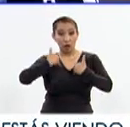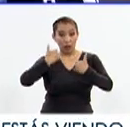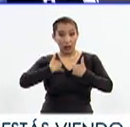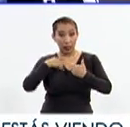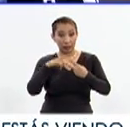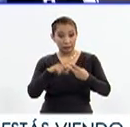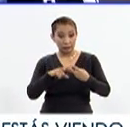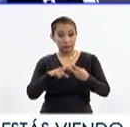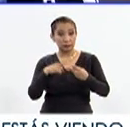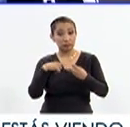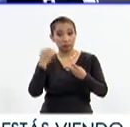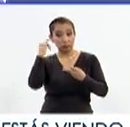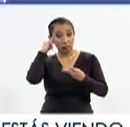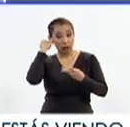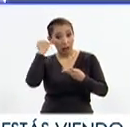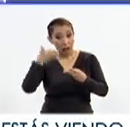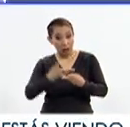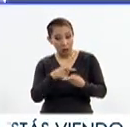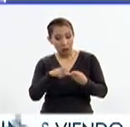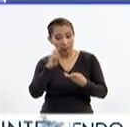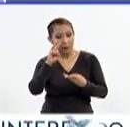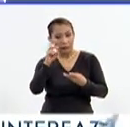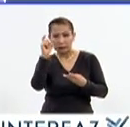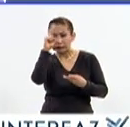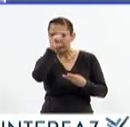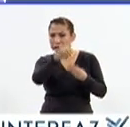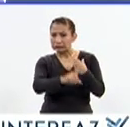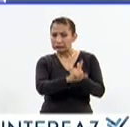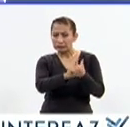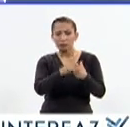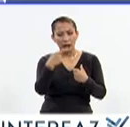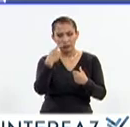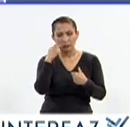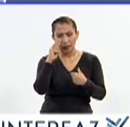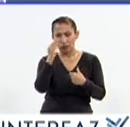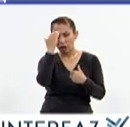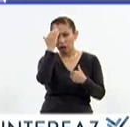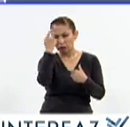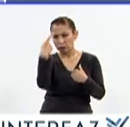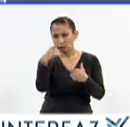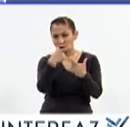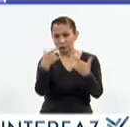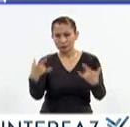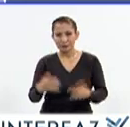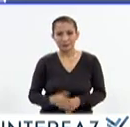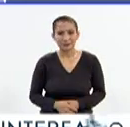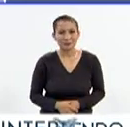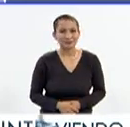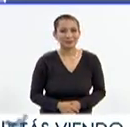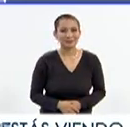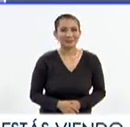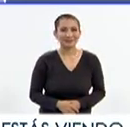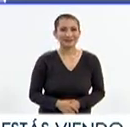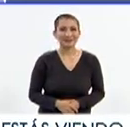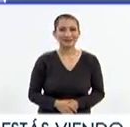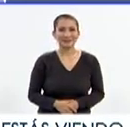jóvenes, de origen indígena, se enfrentan a muchísimos obstáculos. Pero ¿qué les parece si conocemos su historia? Vamos a Perfecto, verlas. vamos